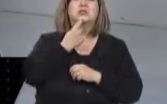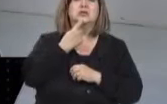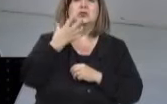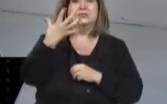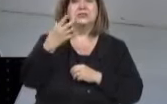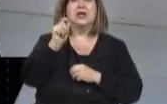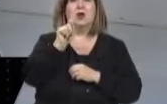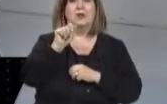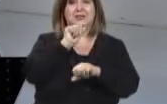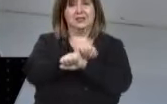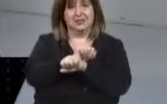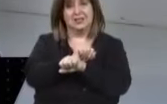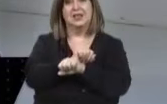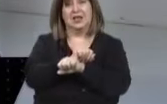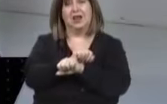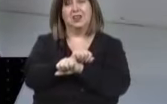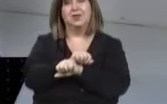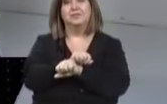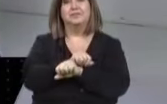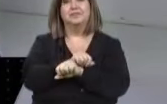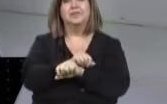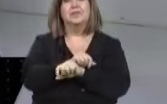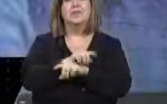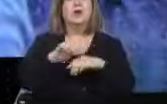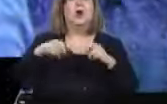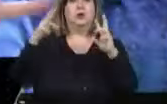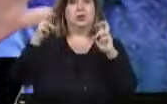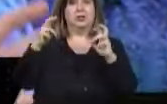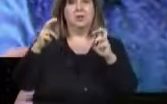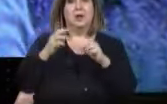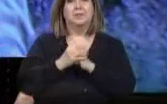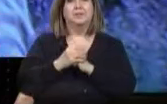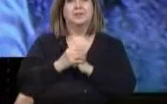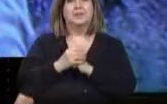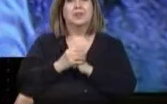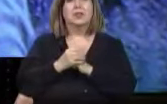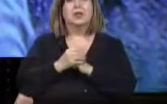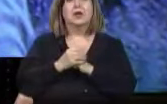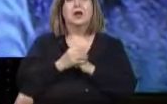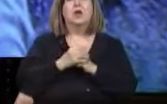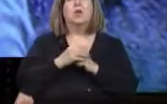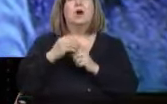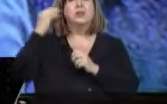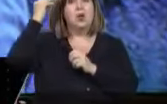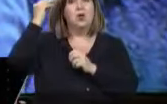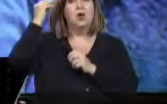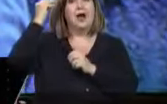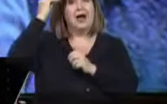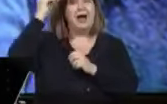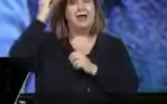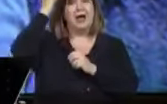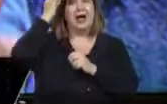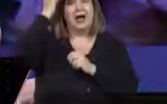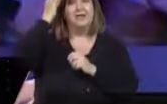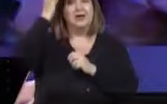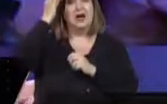Y hay otro tema que quien ha andado por África lo sabe. Cuando hay tantos funcionarios en el medio, en África, muchos quieren sacar